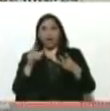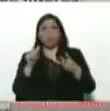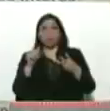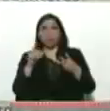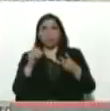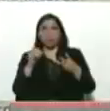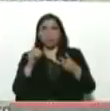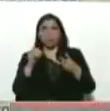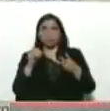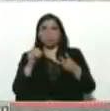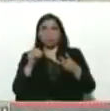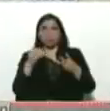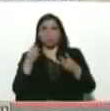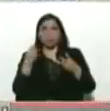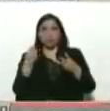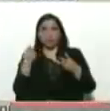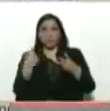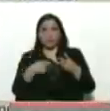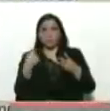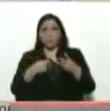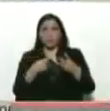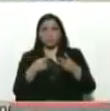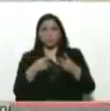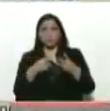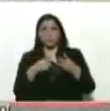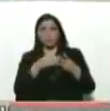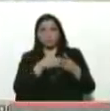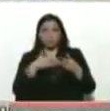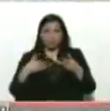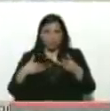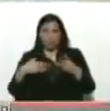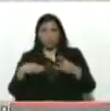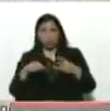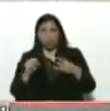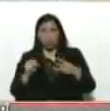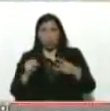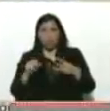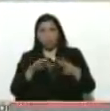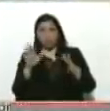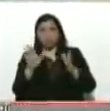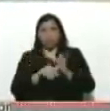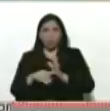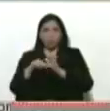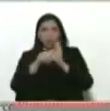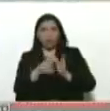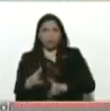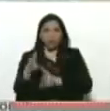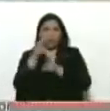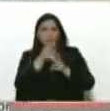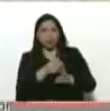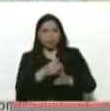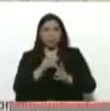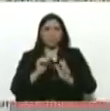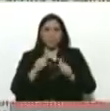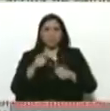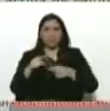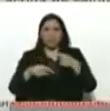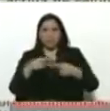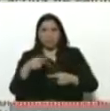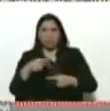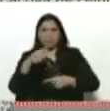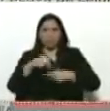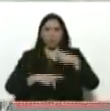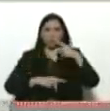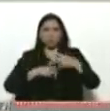Delgado Taboski, como financista, y era tomar el fuerte para Macay, robarse las armas y comenzar luego un